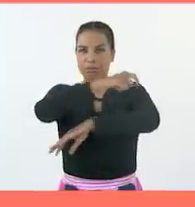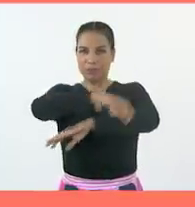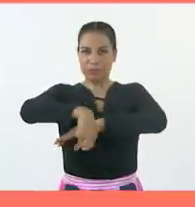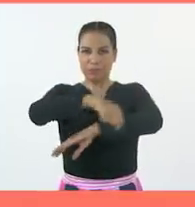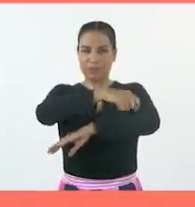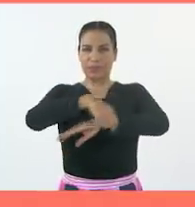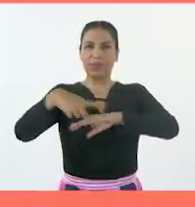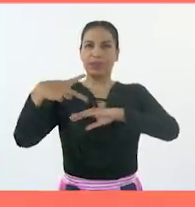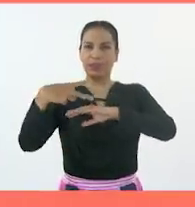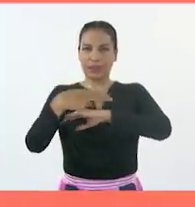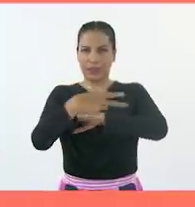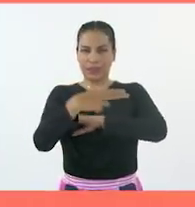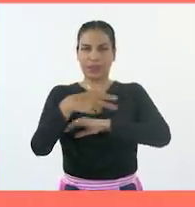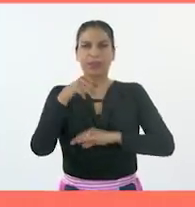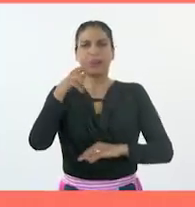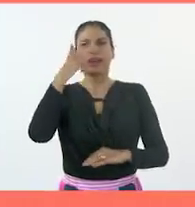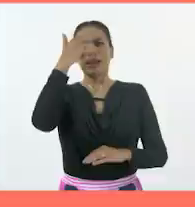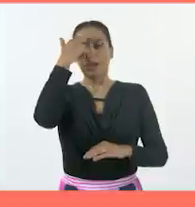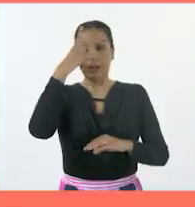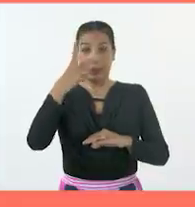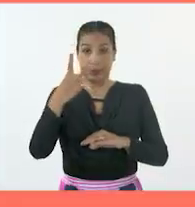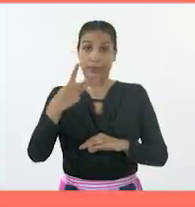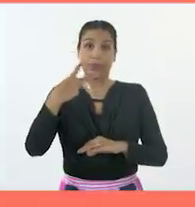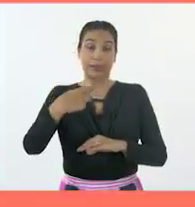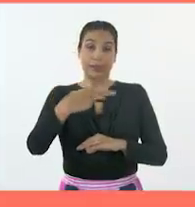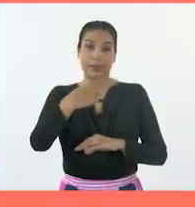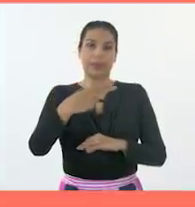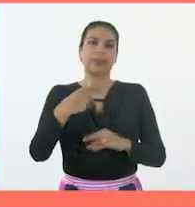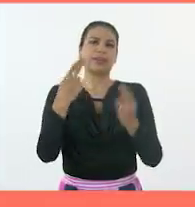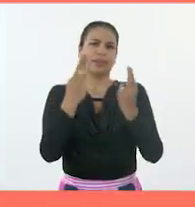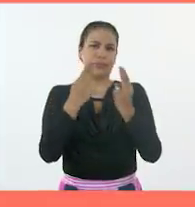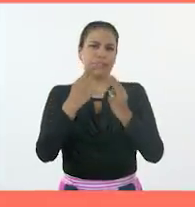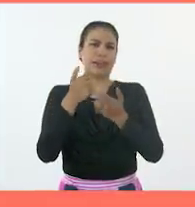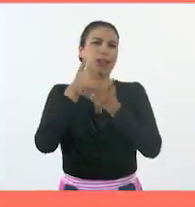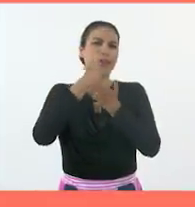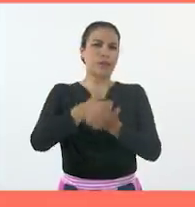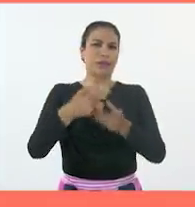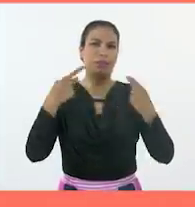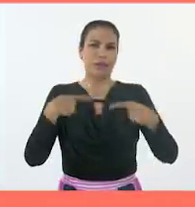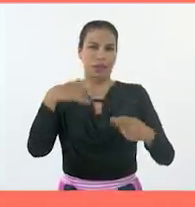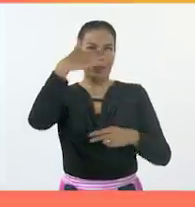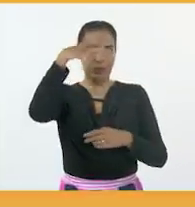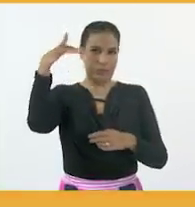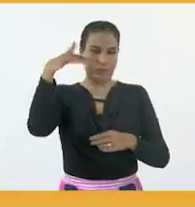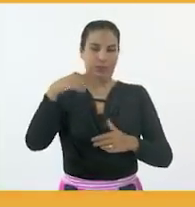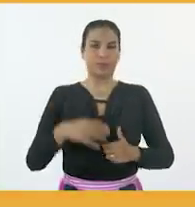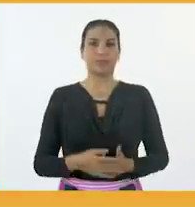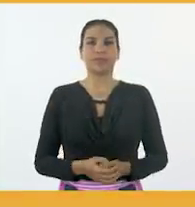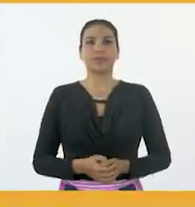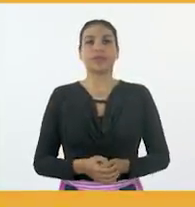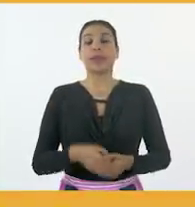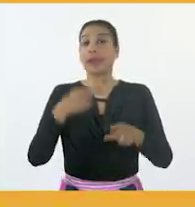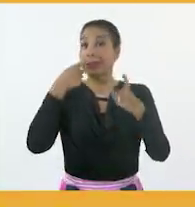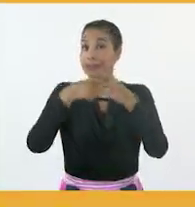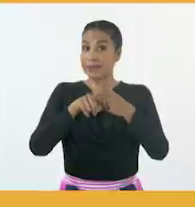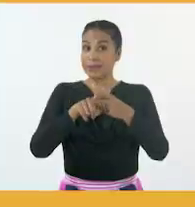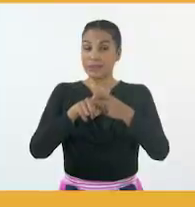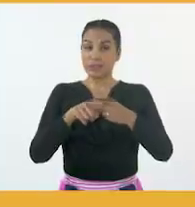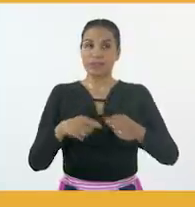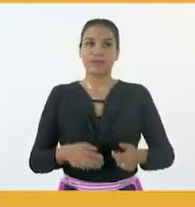y tijeras. Recuerda que la manipulación de estas debe estar supervisada por un adulto.